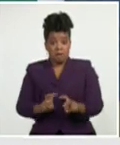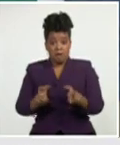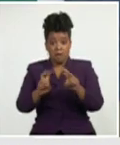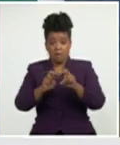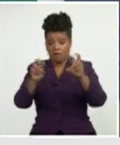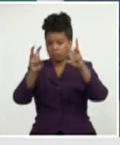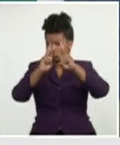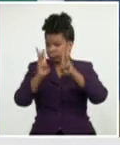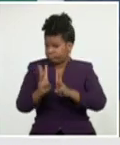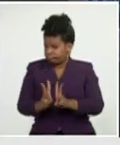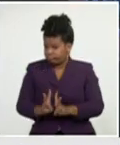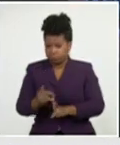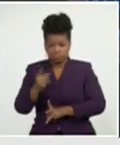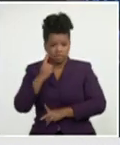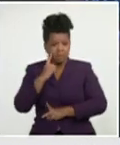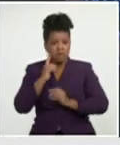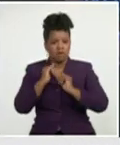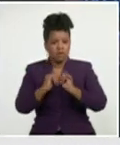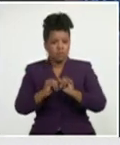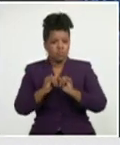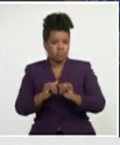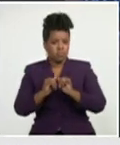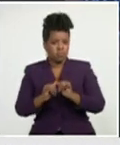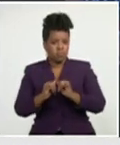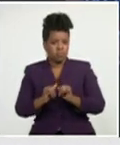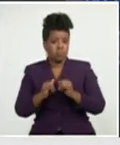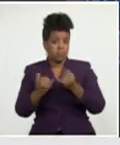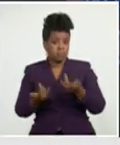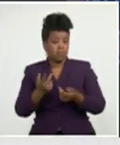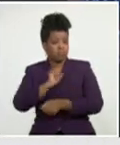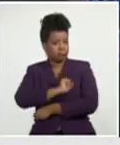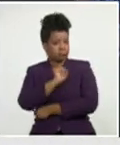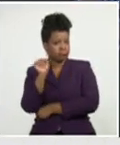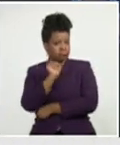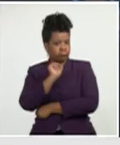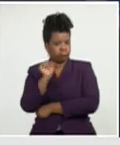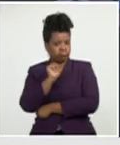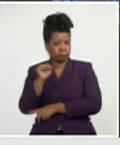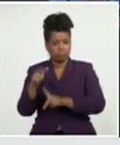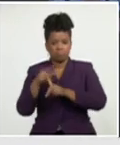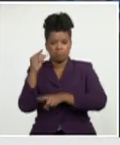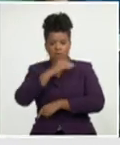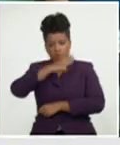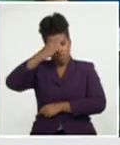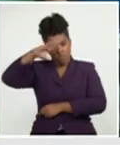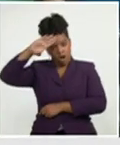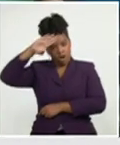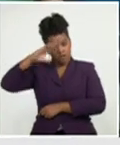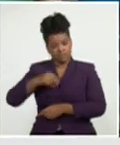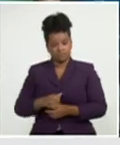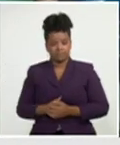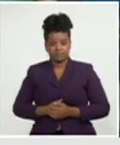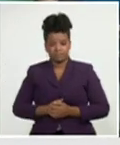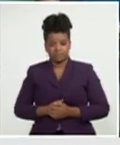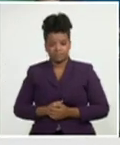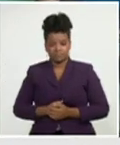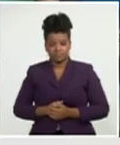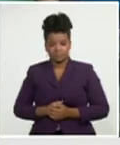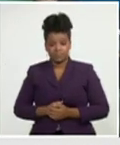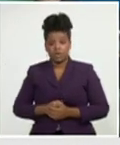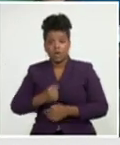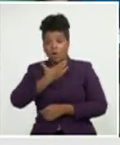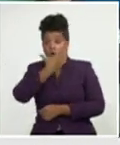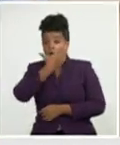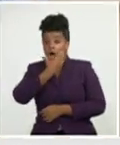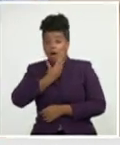otros espacios para disminuir el logro de la biotecnología cubana entre las nuevas generaciones de cubanos. Sin embargo, para estos jóvenes, ni